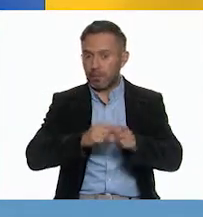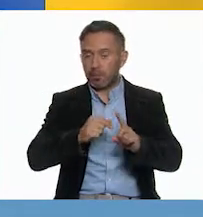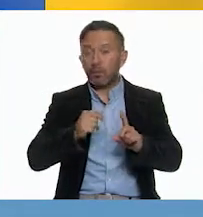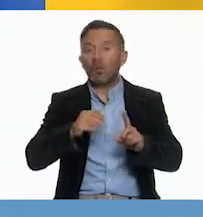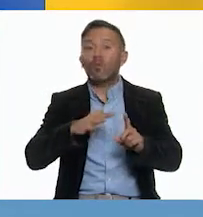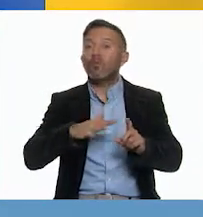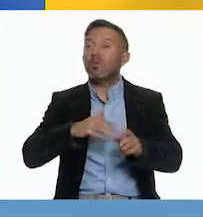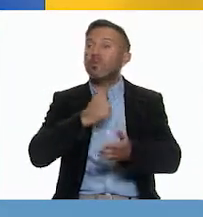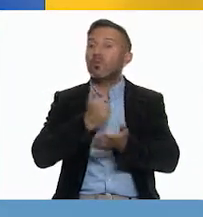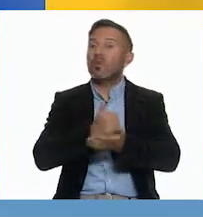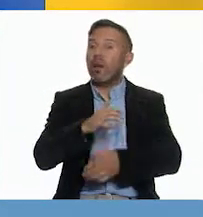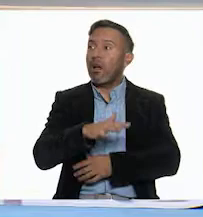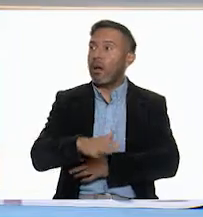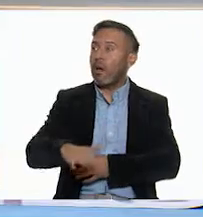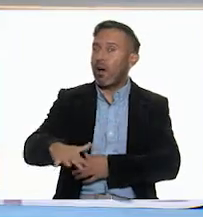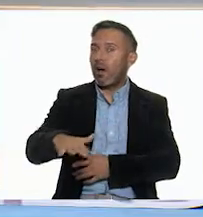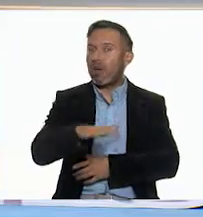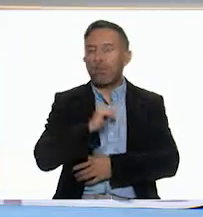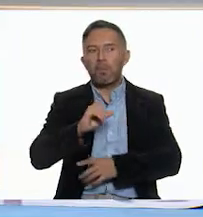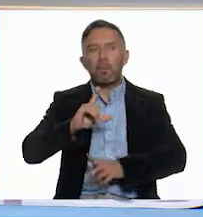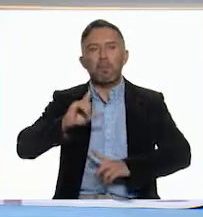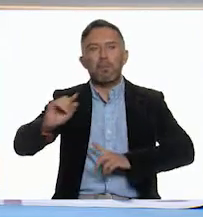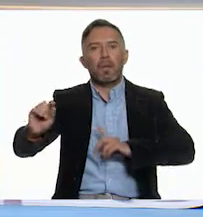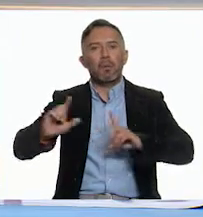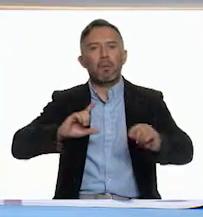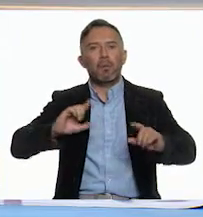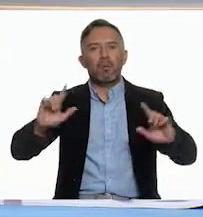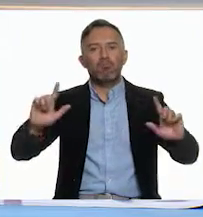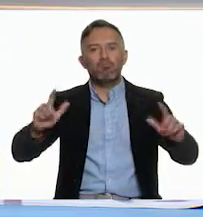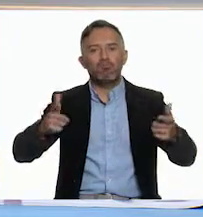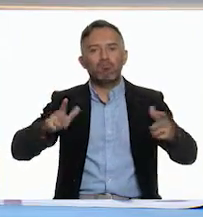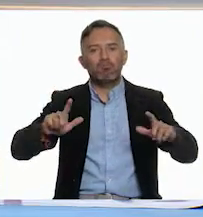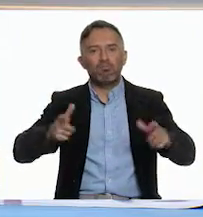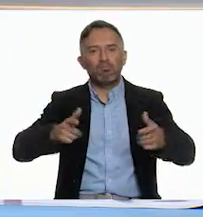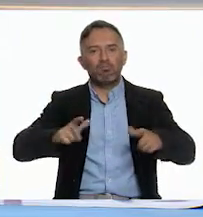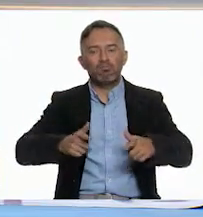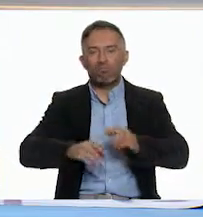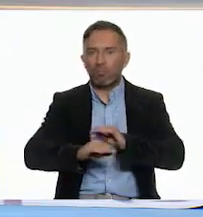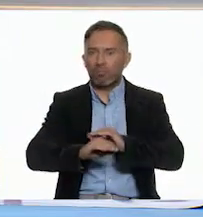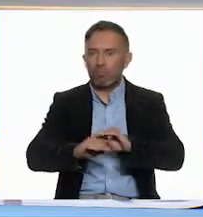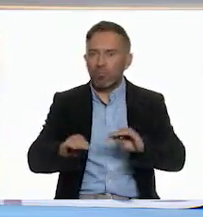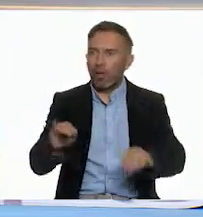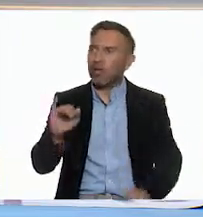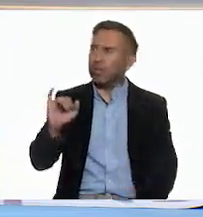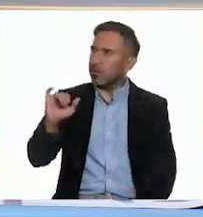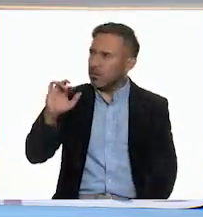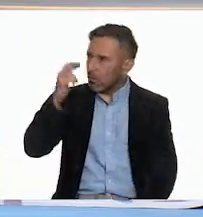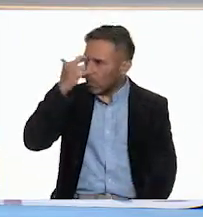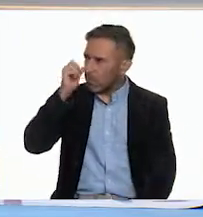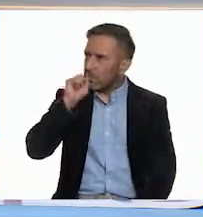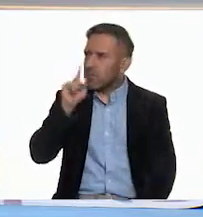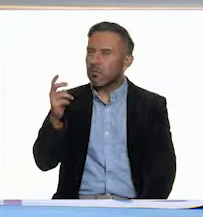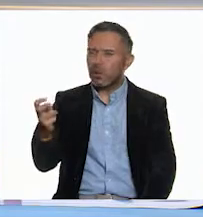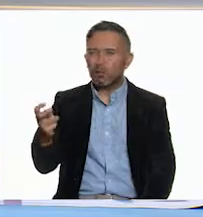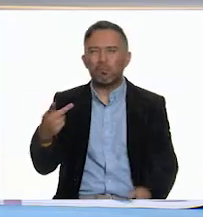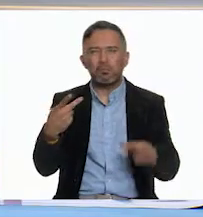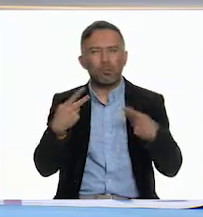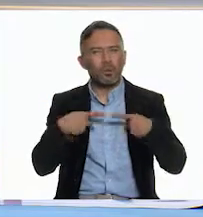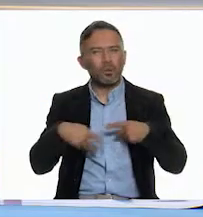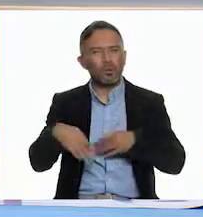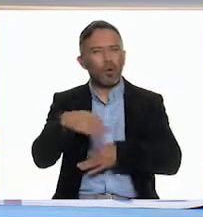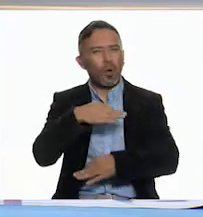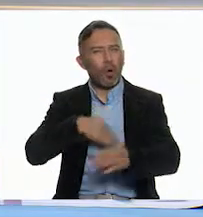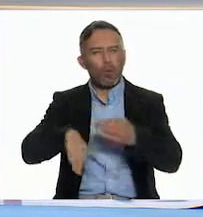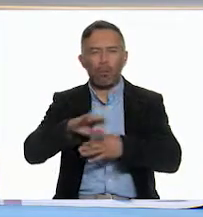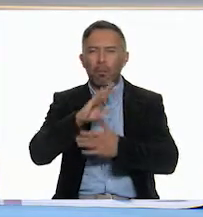quedarse vacío. Sí, me acuerdo de esa parte, maestra. Se van todos los habitantes.